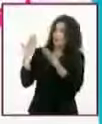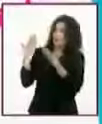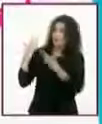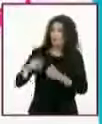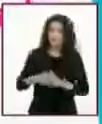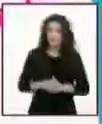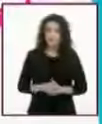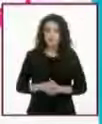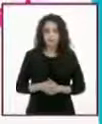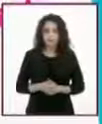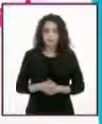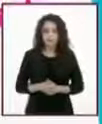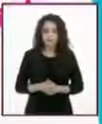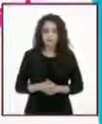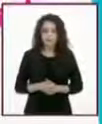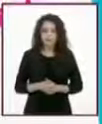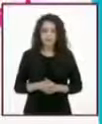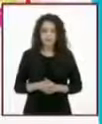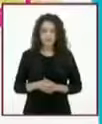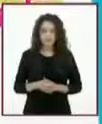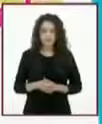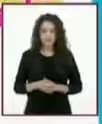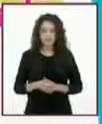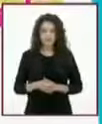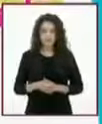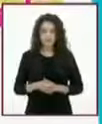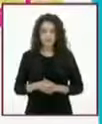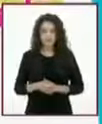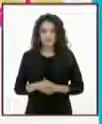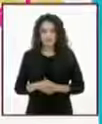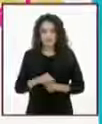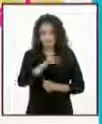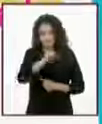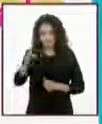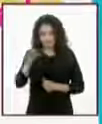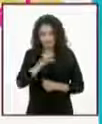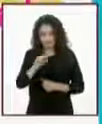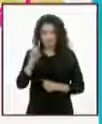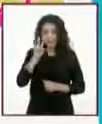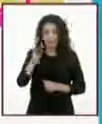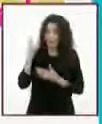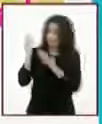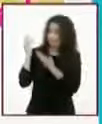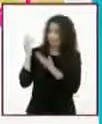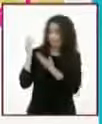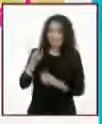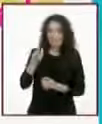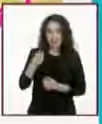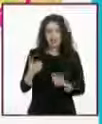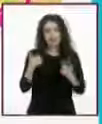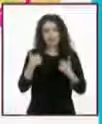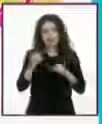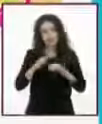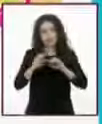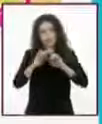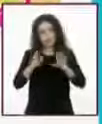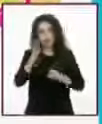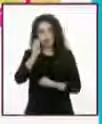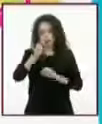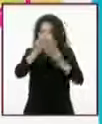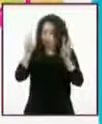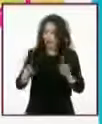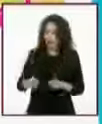familiar, seguido por es necesario recalcar que nos deja claro que el tema de la beca del alumno